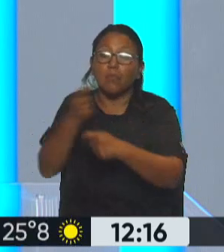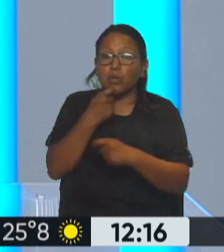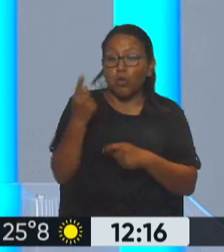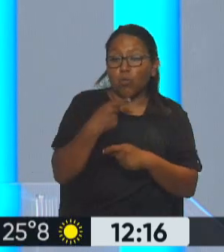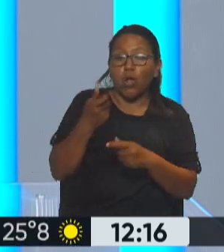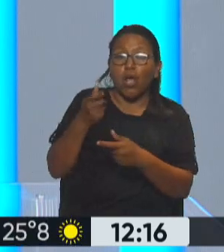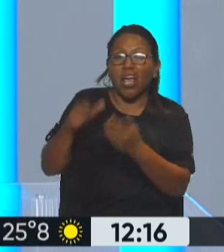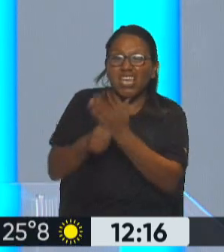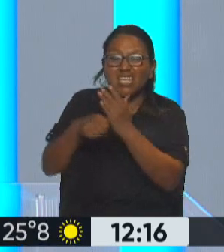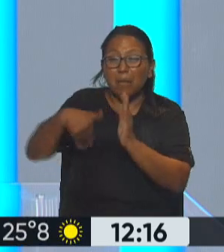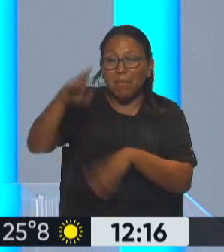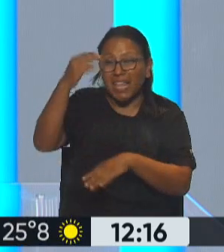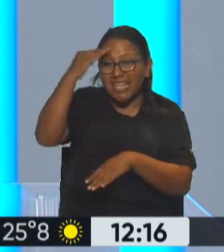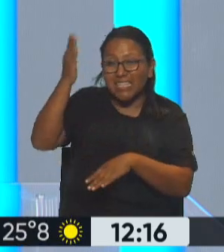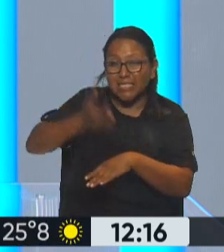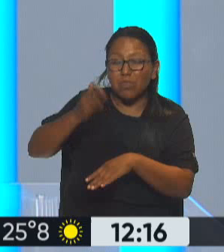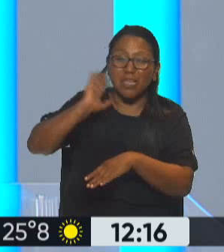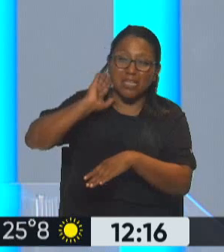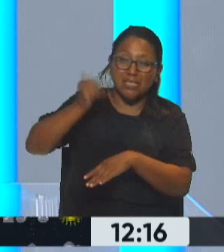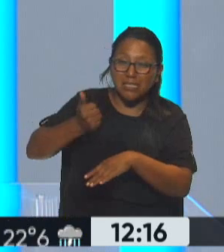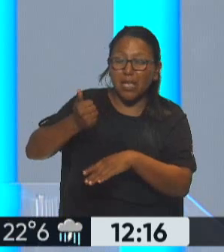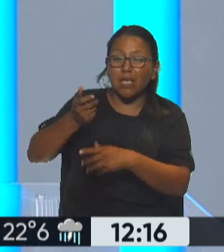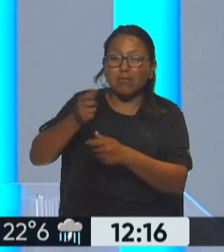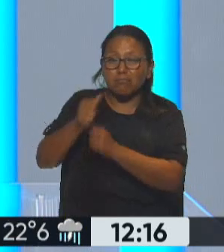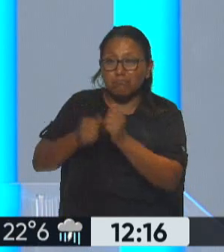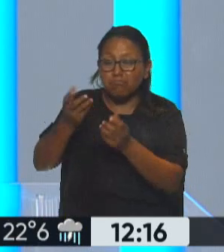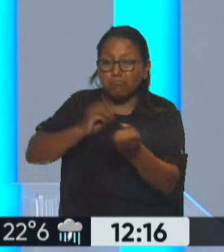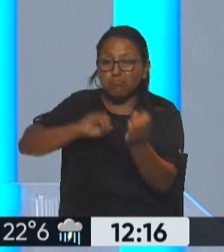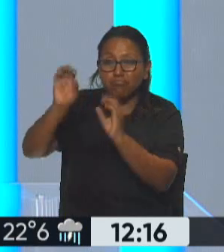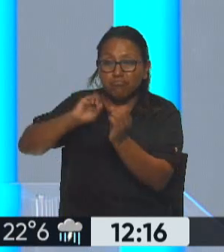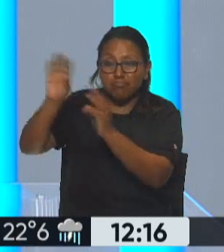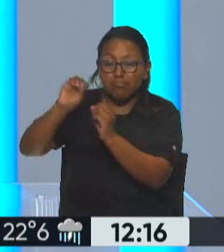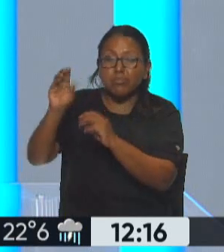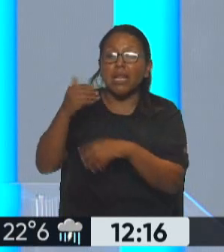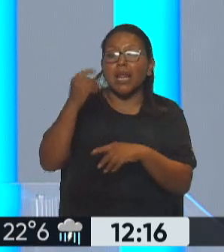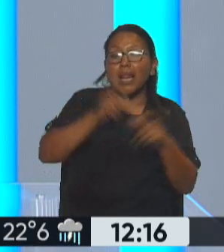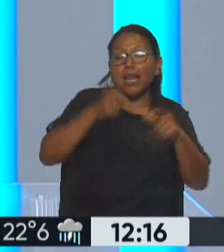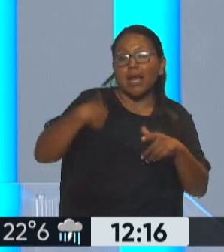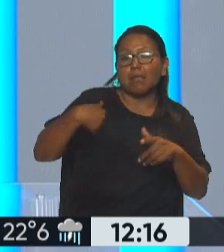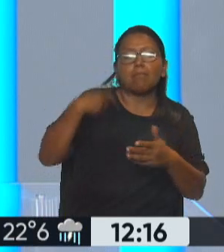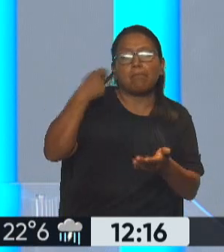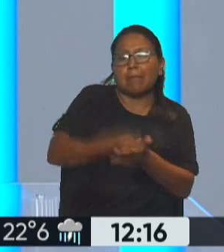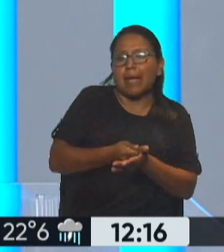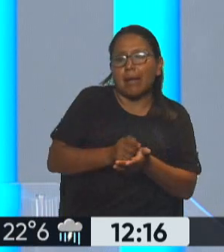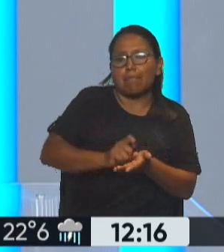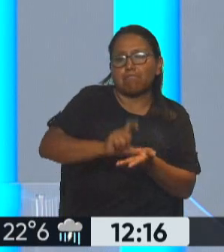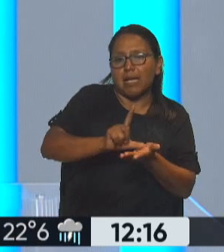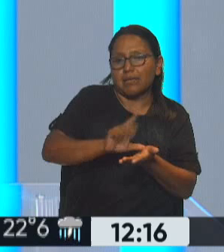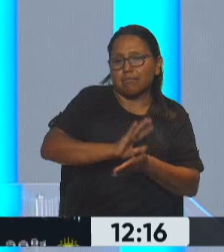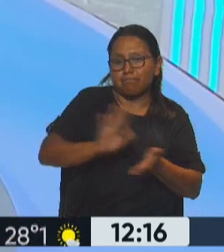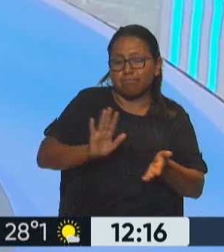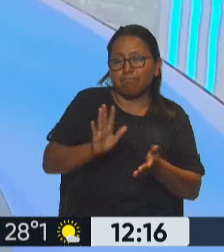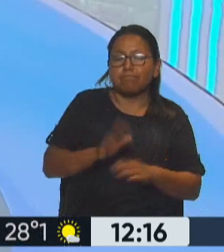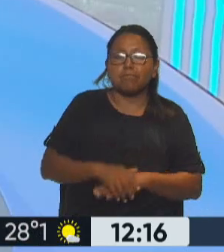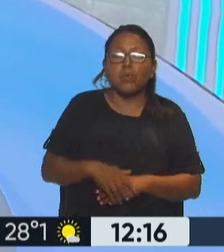se exporta más del 15%, 16% de la producción, los consumidores argentinos empiezan a pagar más de lo que deberían pagar.